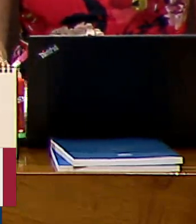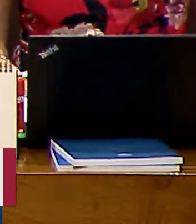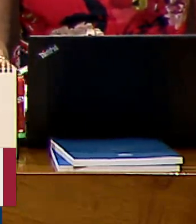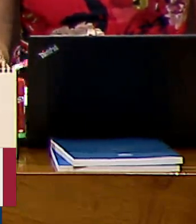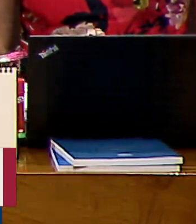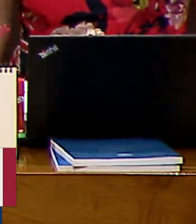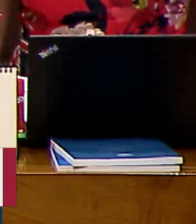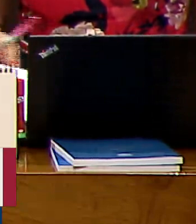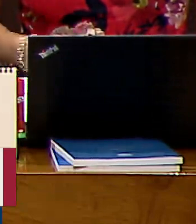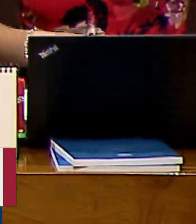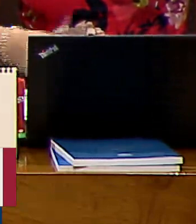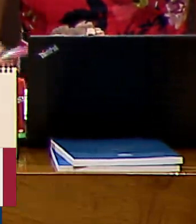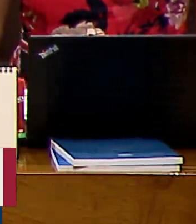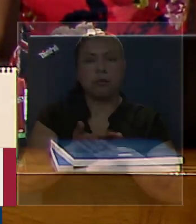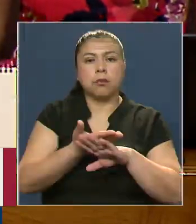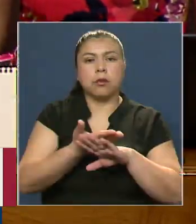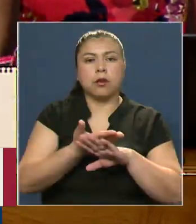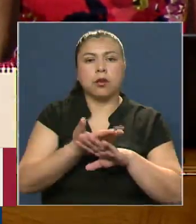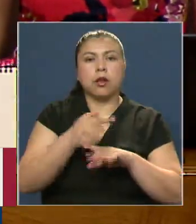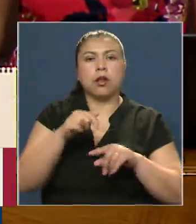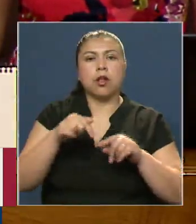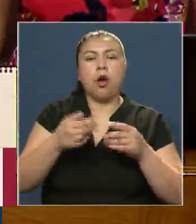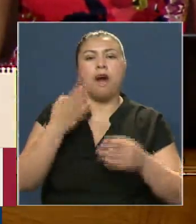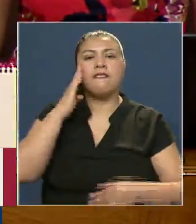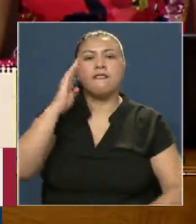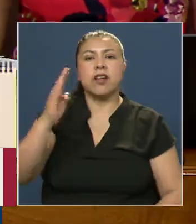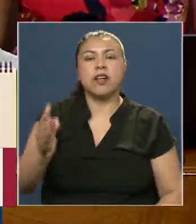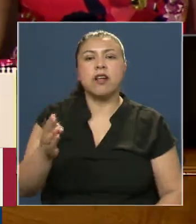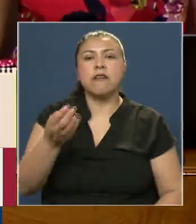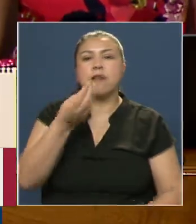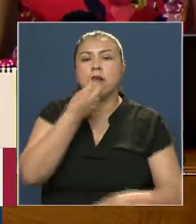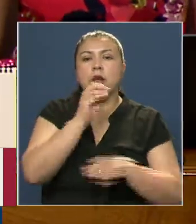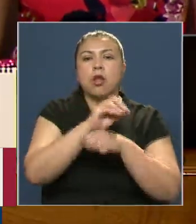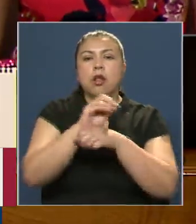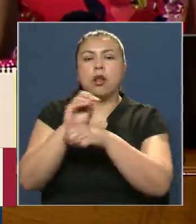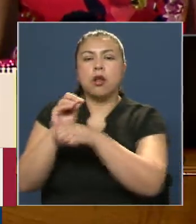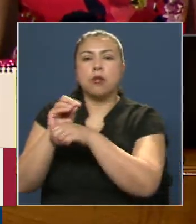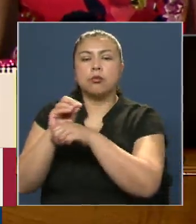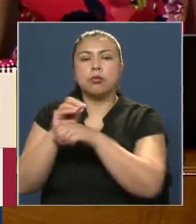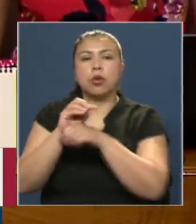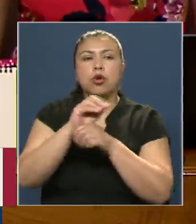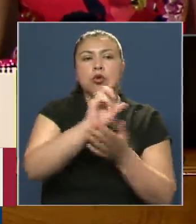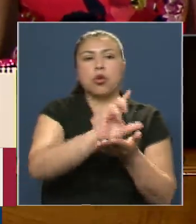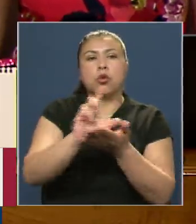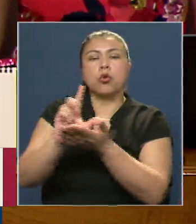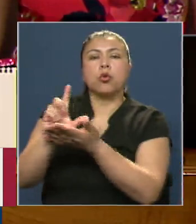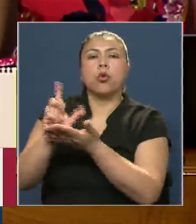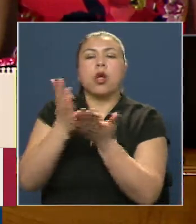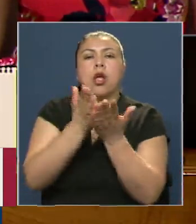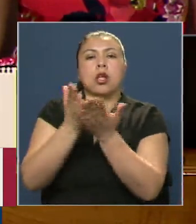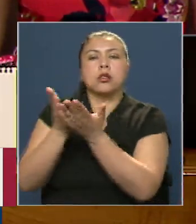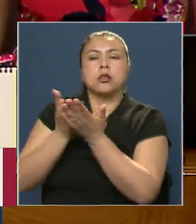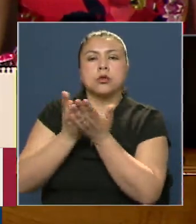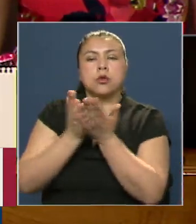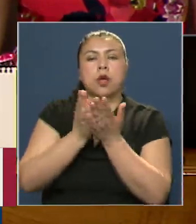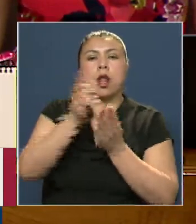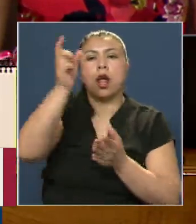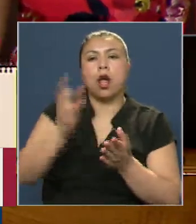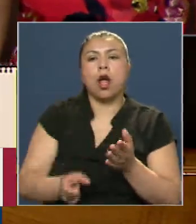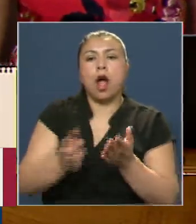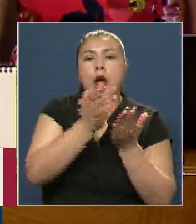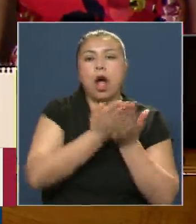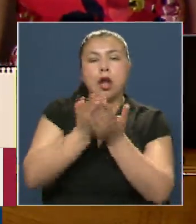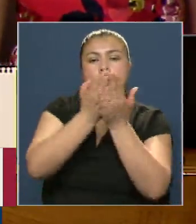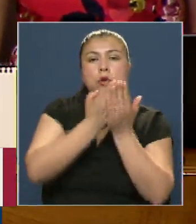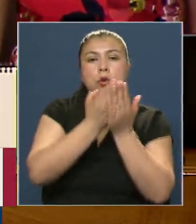538, que solicita homologar los beneficios de alimentación que poseen los establecimientos educacionales a los alumnos